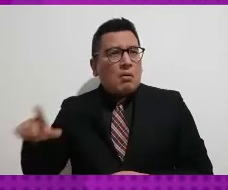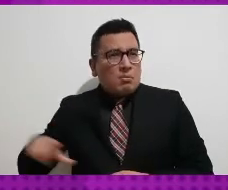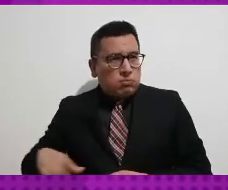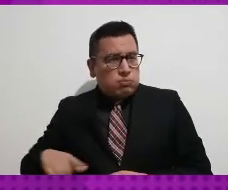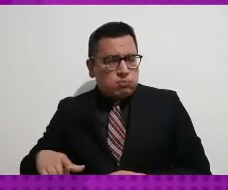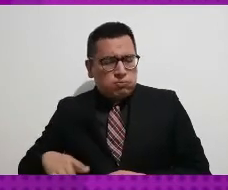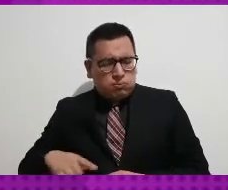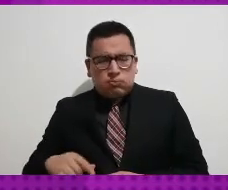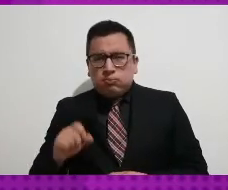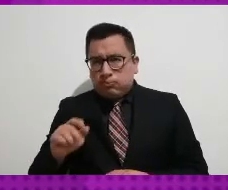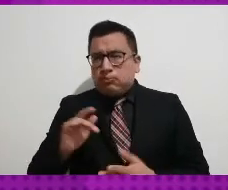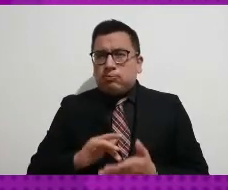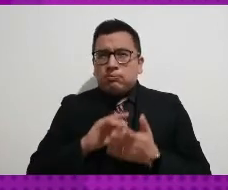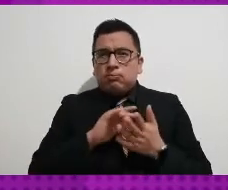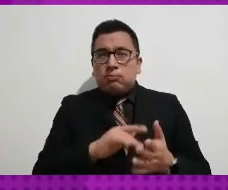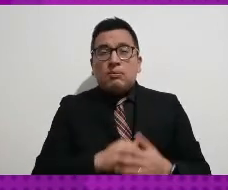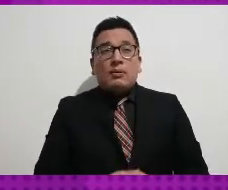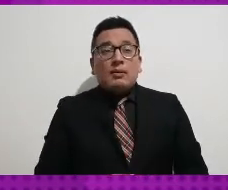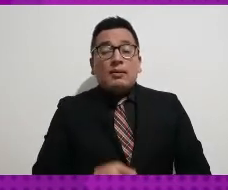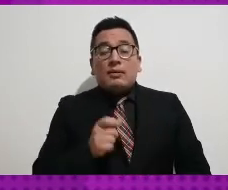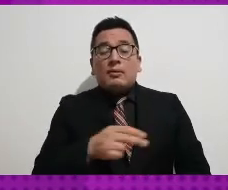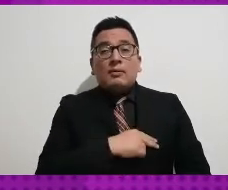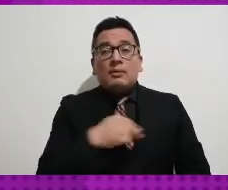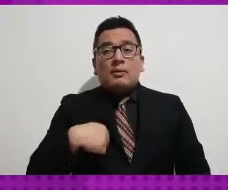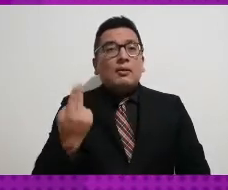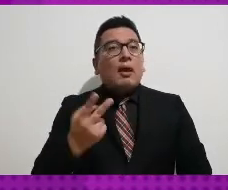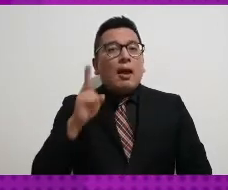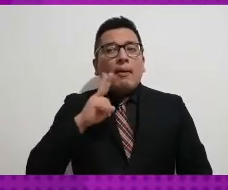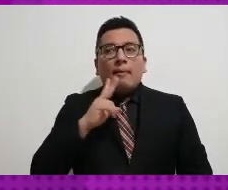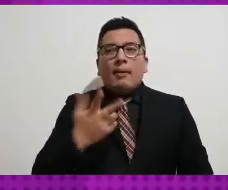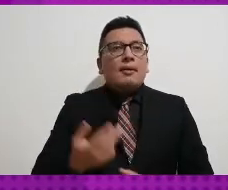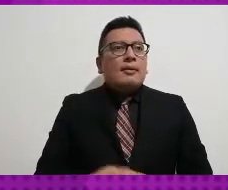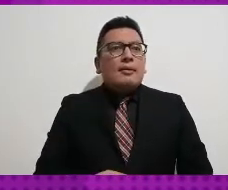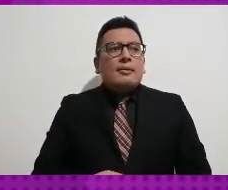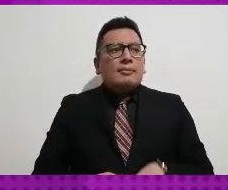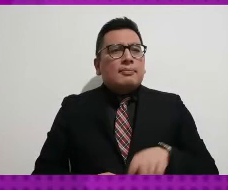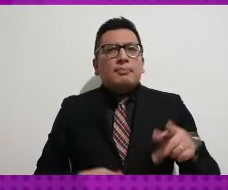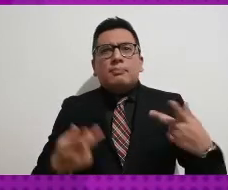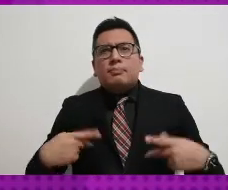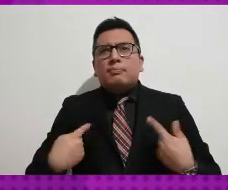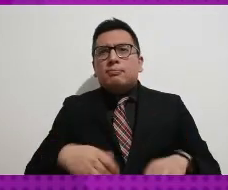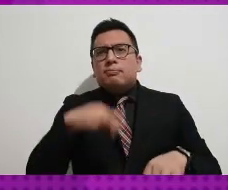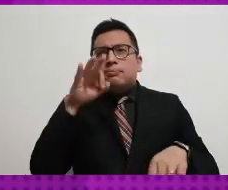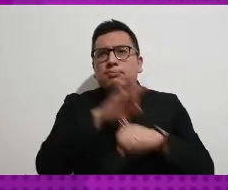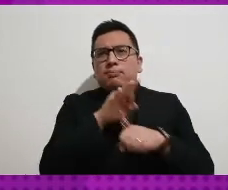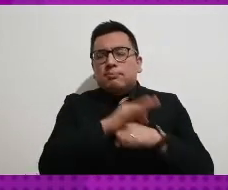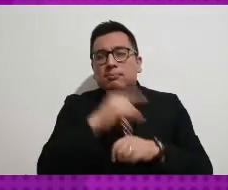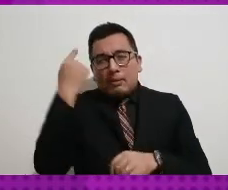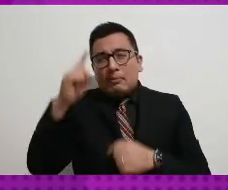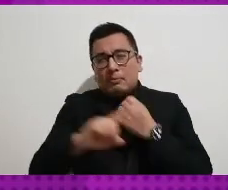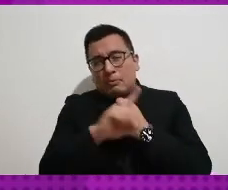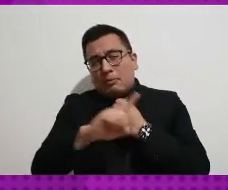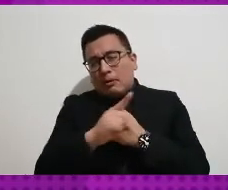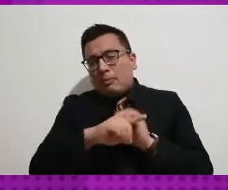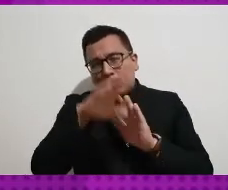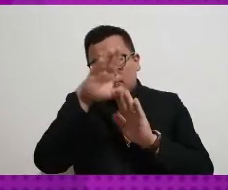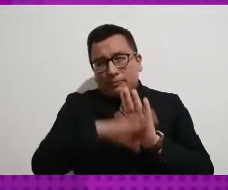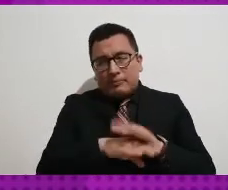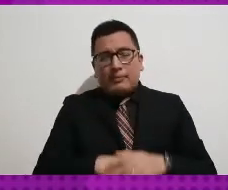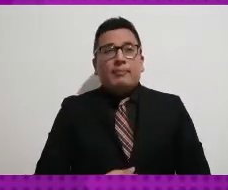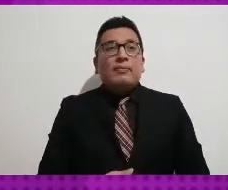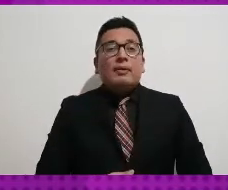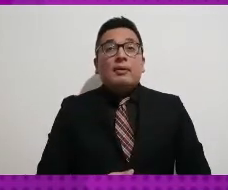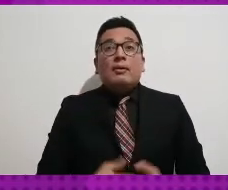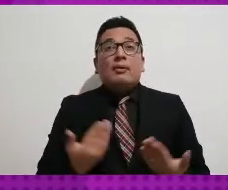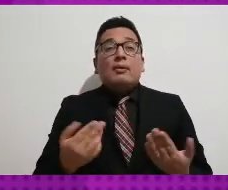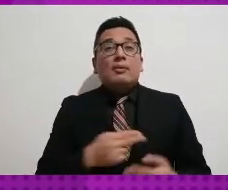también coopere. Se trata de realizar acciones que tengan por objeto beneficiar a los ciudadanos y resolver problemáticas. Hoy